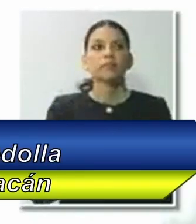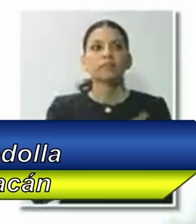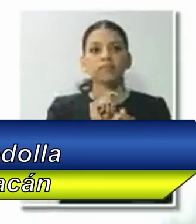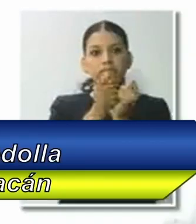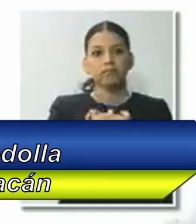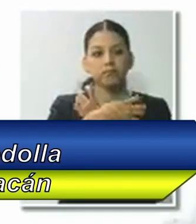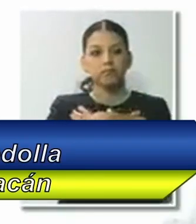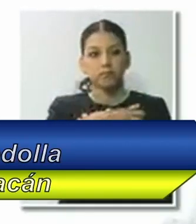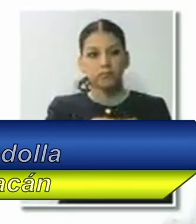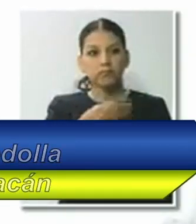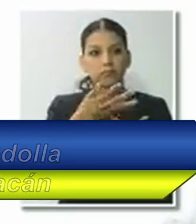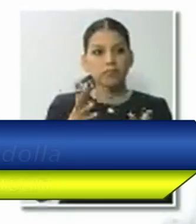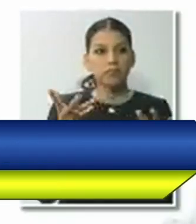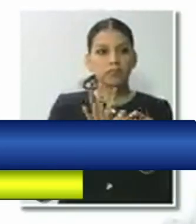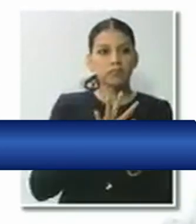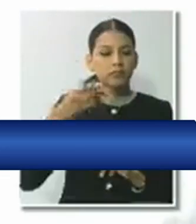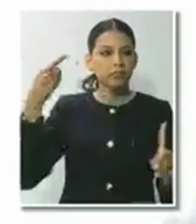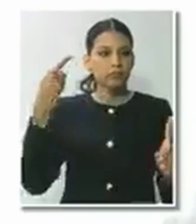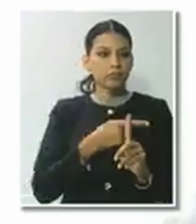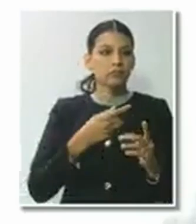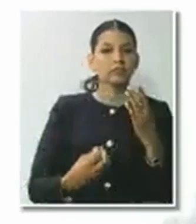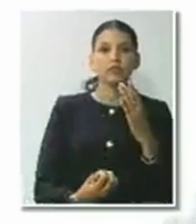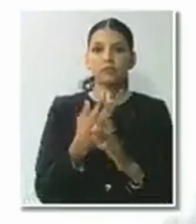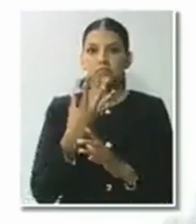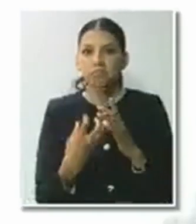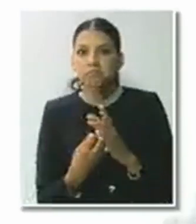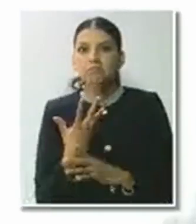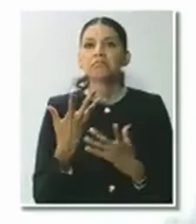educativa, esbozando una perspectiva vanguardista,